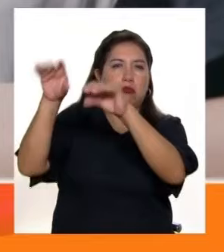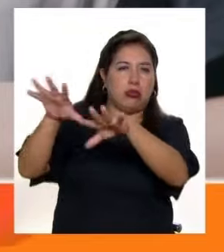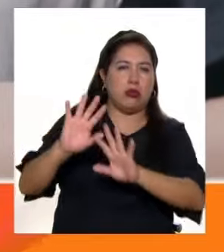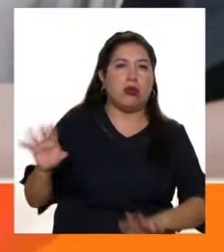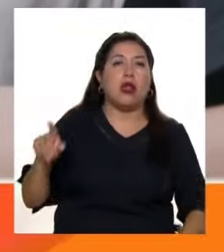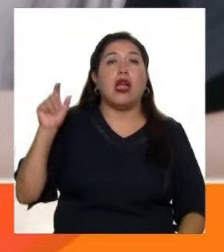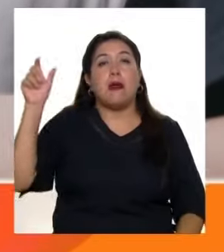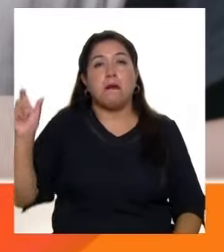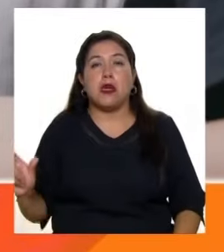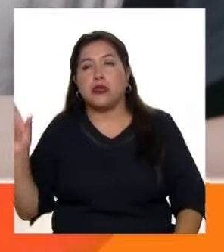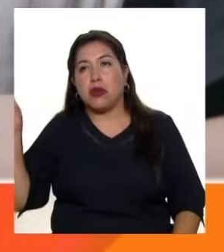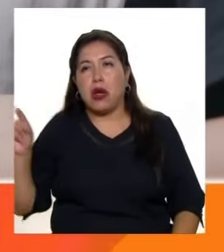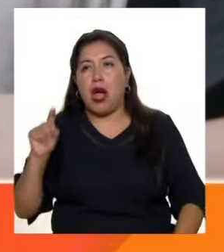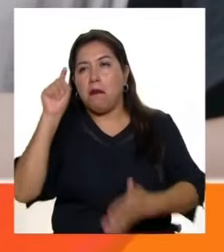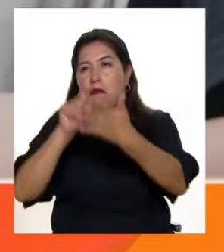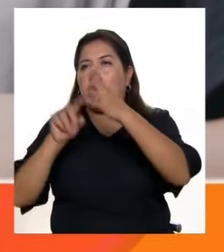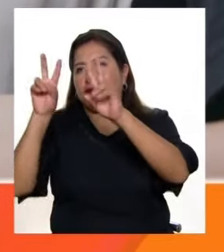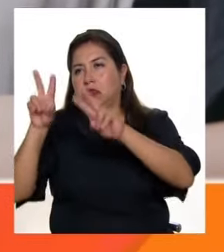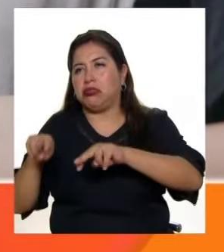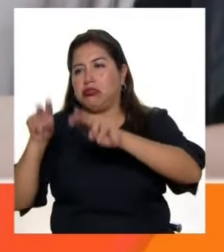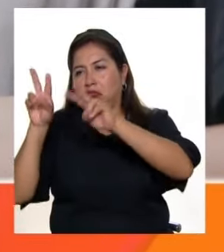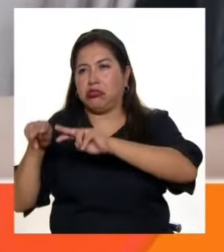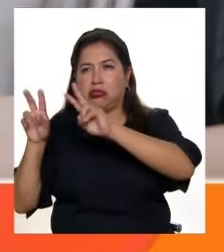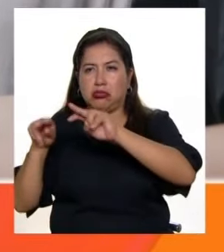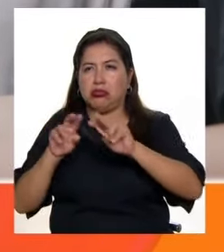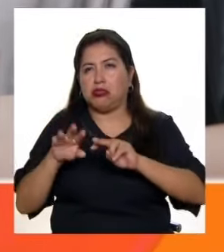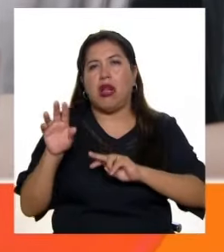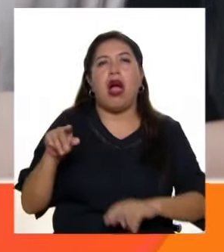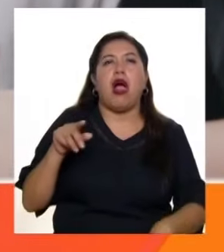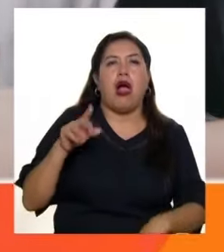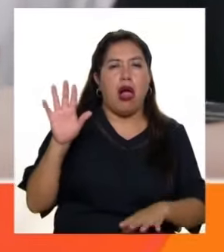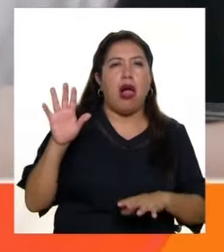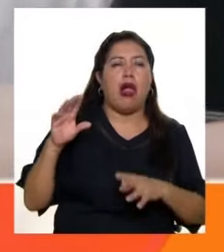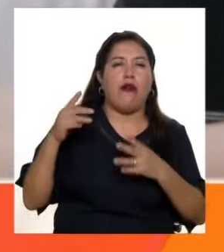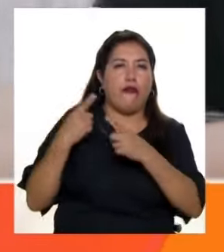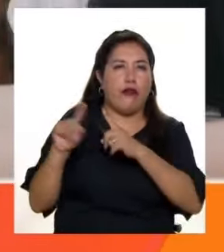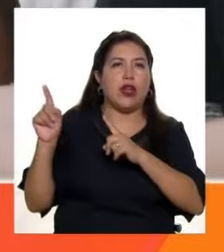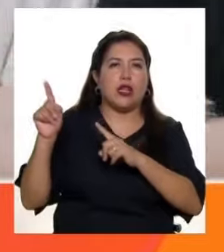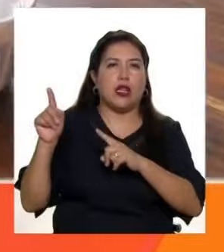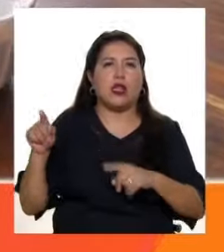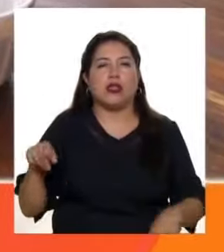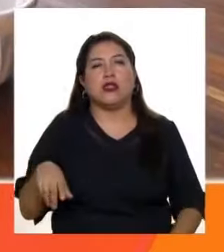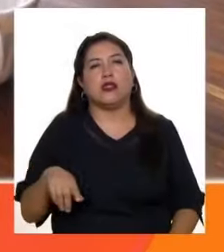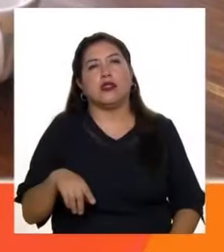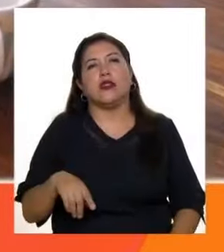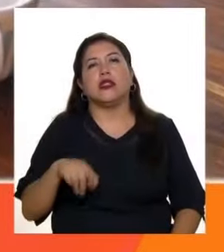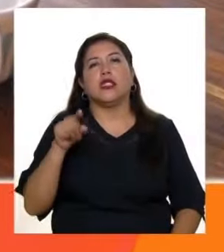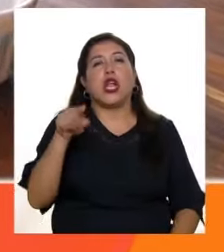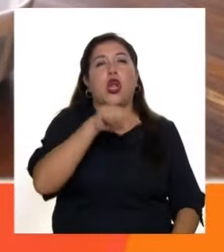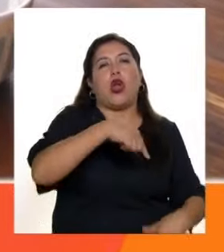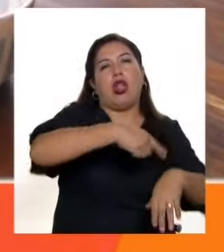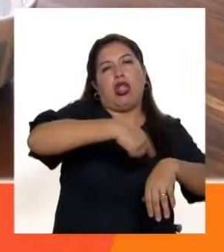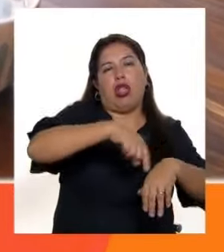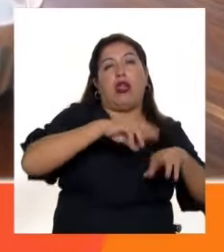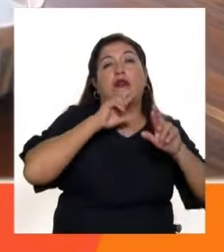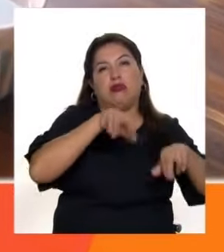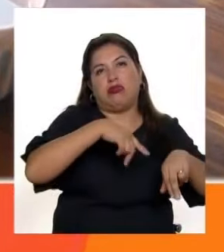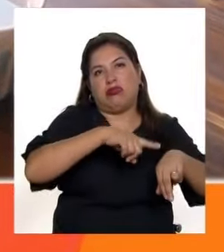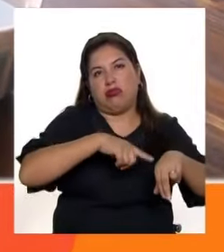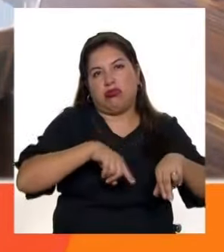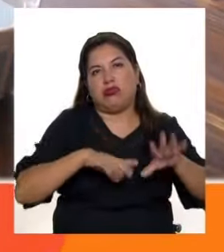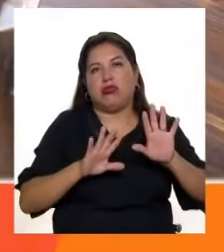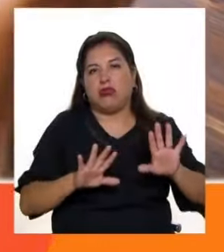rápido. Claro. Porque a todos nos habrá pasado que le damos clic al mensaje, sea de redes o de WhatsApp, y demoran en contestar. Sí, sí, es cierto, sí, claro, es un poco más